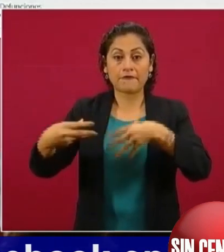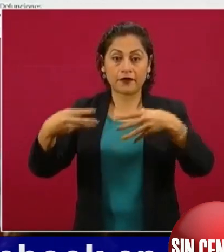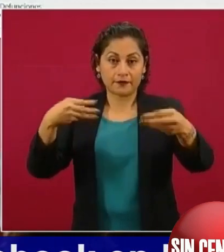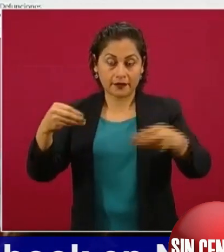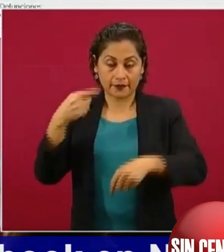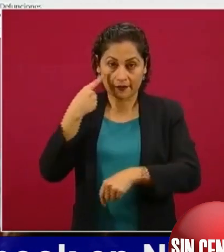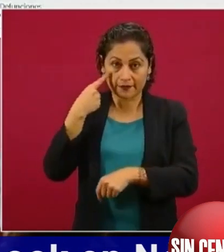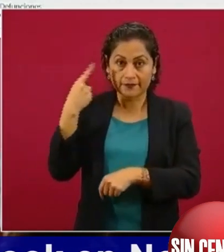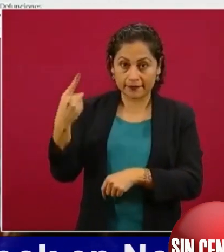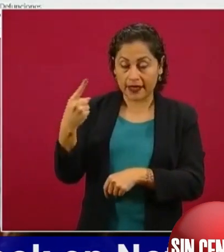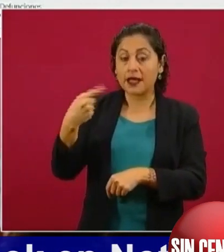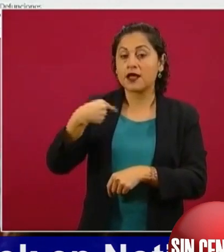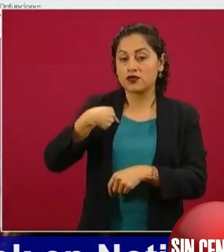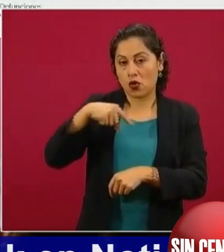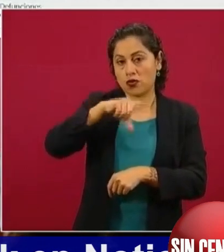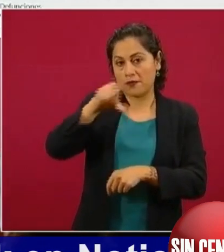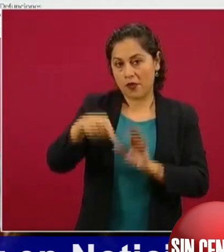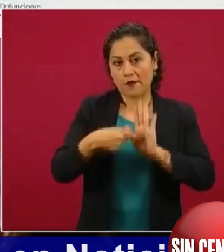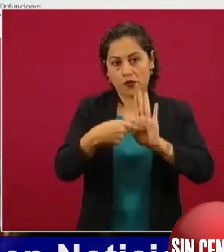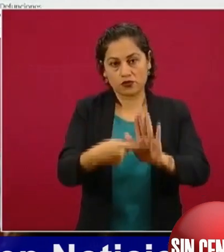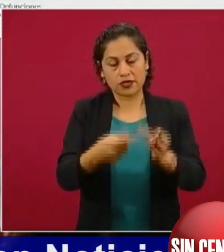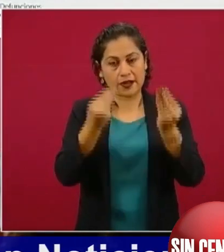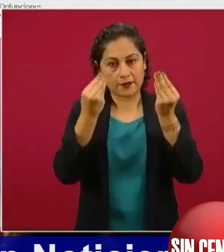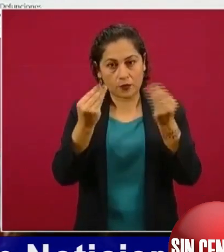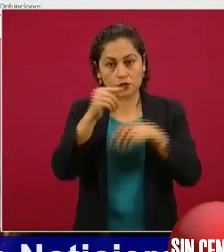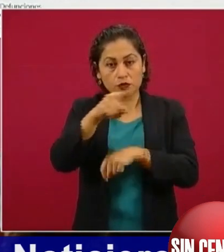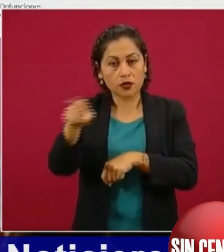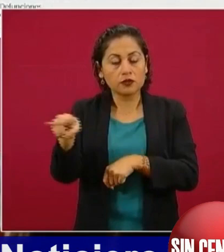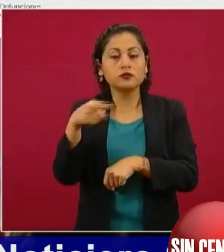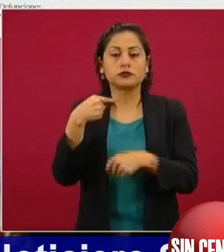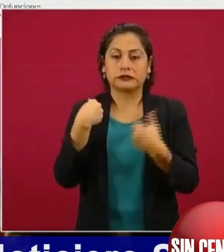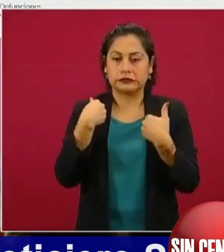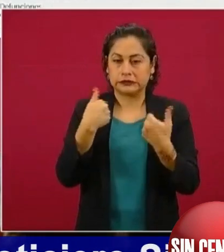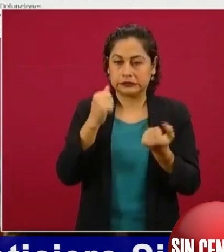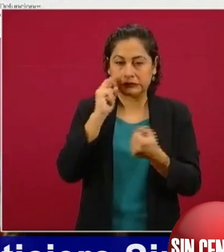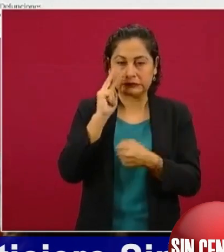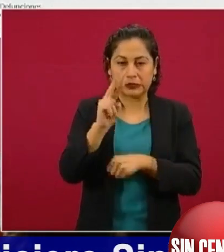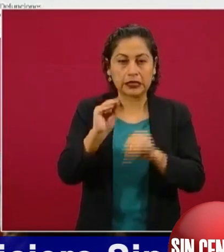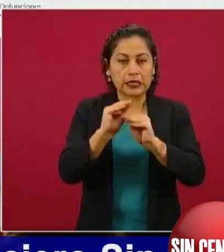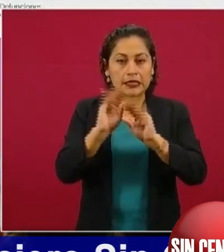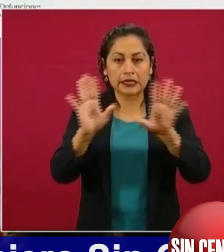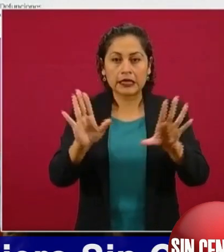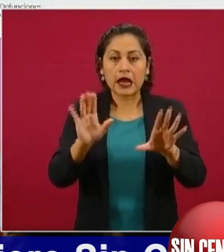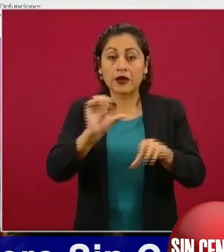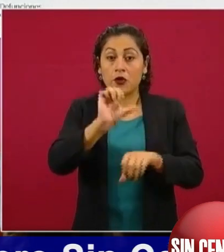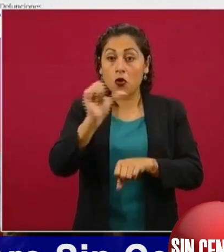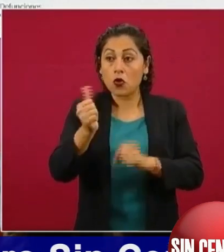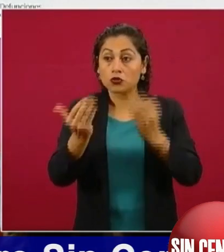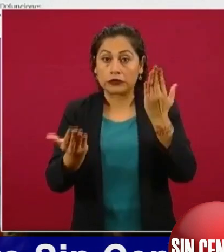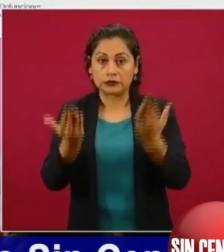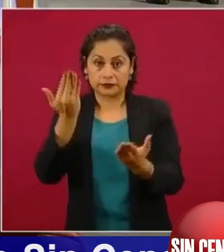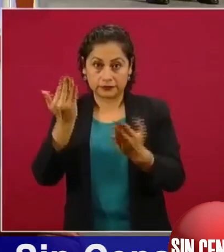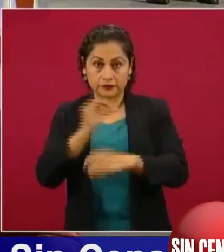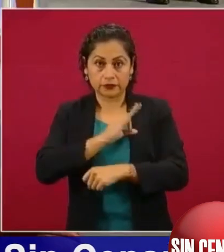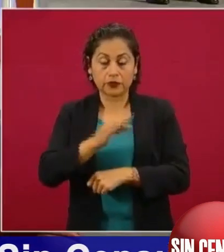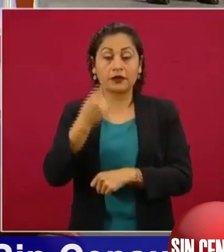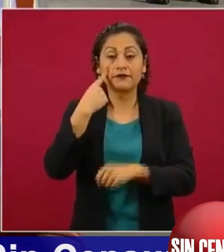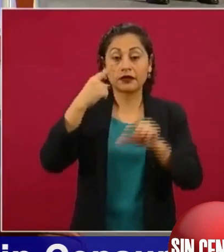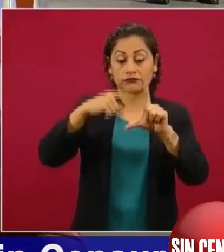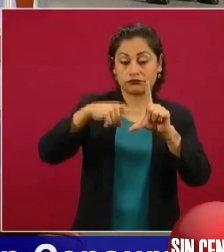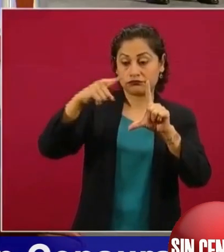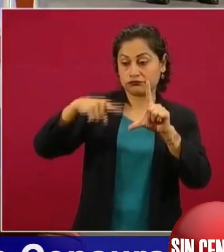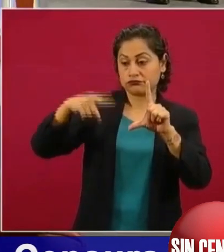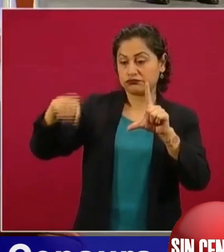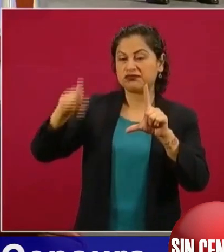ahorita muchas curvas epidémicas y aquellas personas que no estuvieran familiarizadas con lo que es una curva epidémica. Una curva epidémica es una